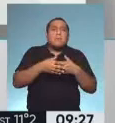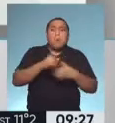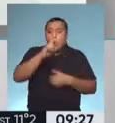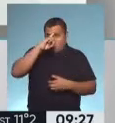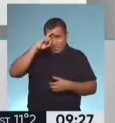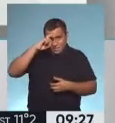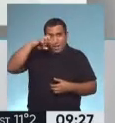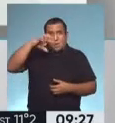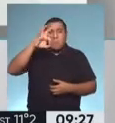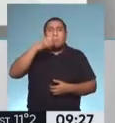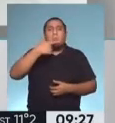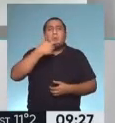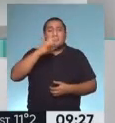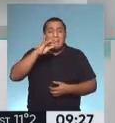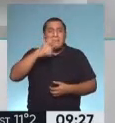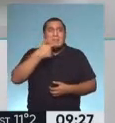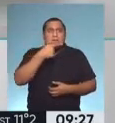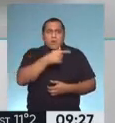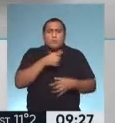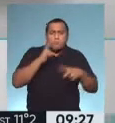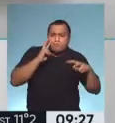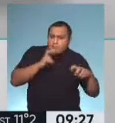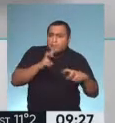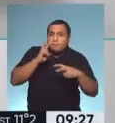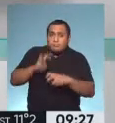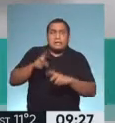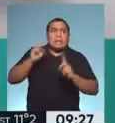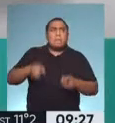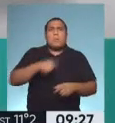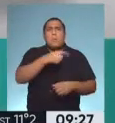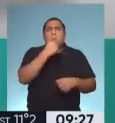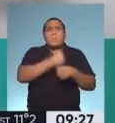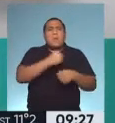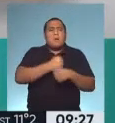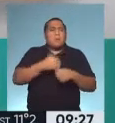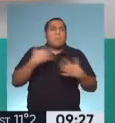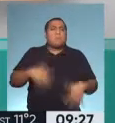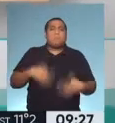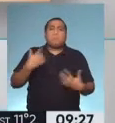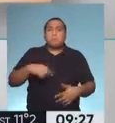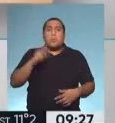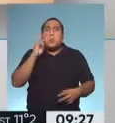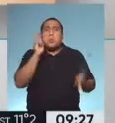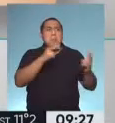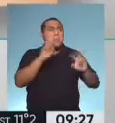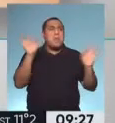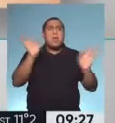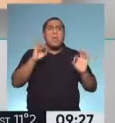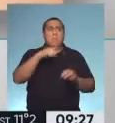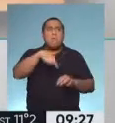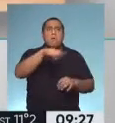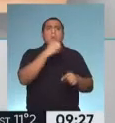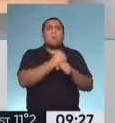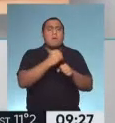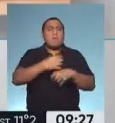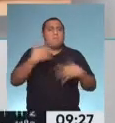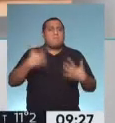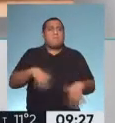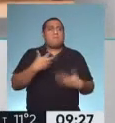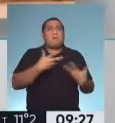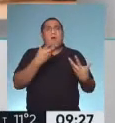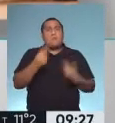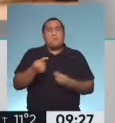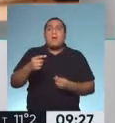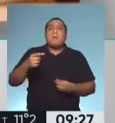es parte de este tipo de investigaciones y sobre todo a este trabajo que vienen haciendo a veces silenciosamente pero que en definitiva cambia el rumbo de